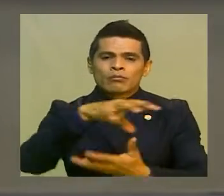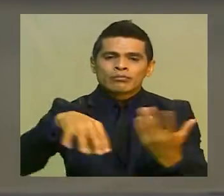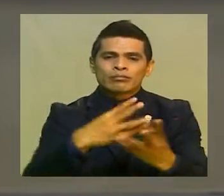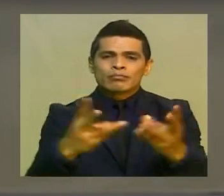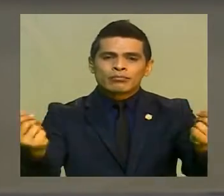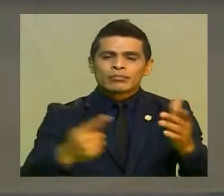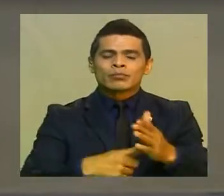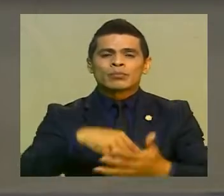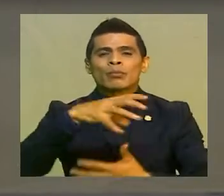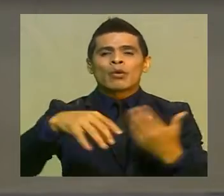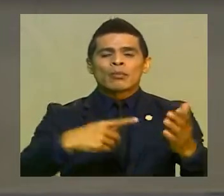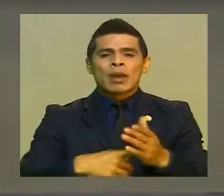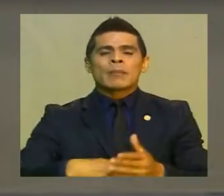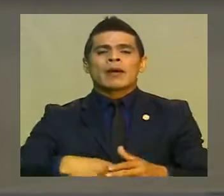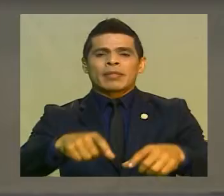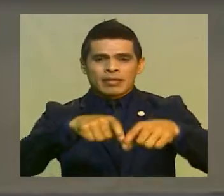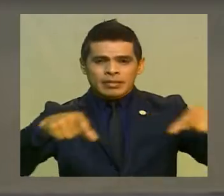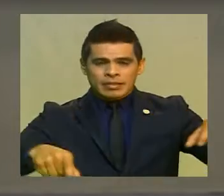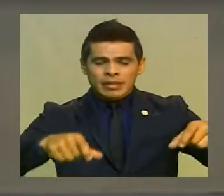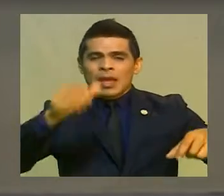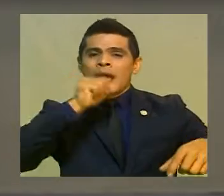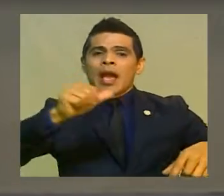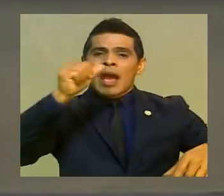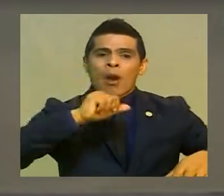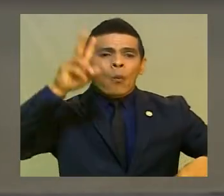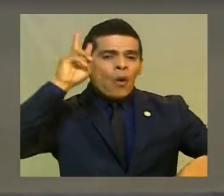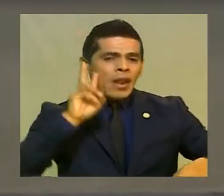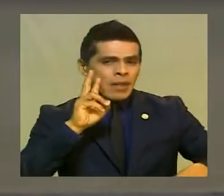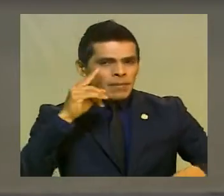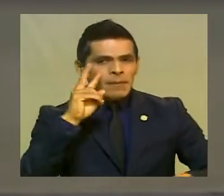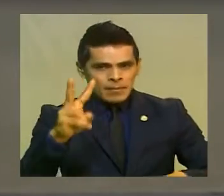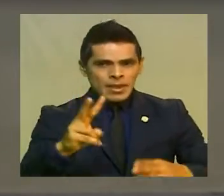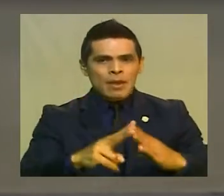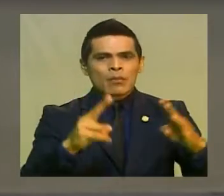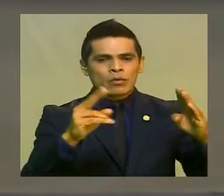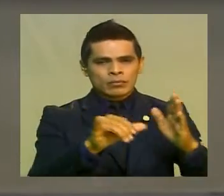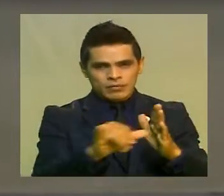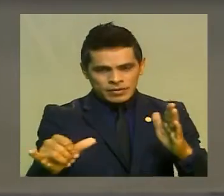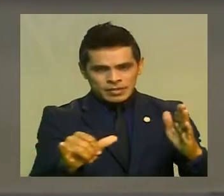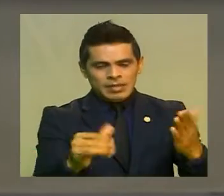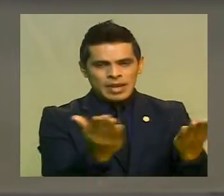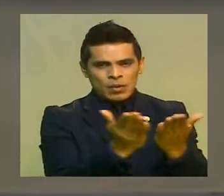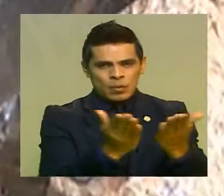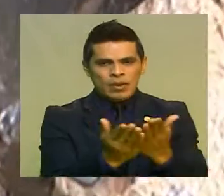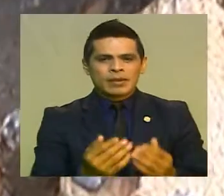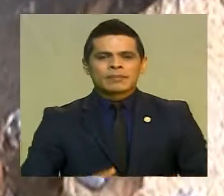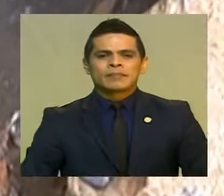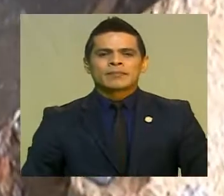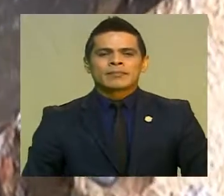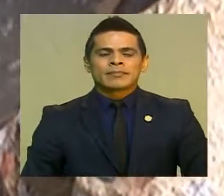un bote de aguas limpias a las afueras de esta institución educativa veamos el siguiente reporte